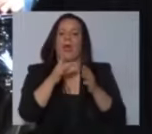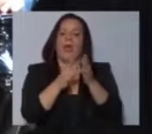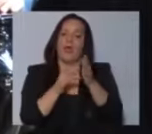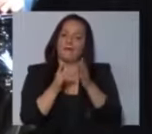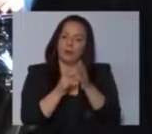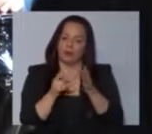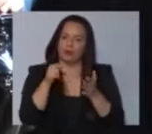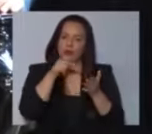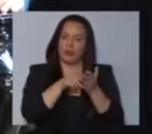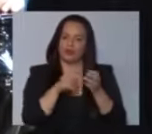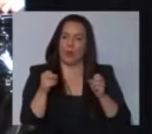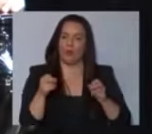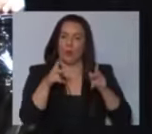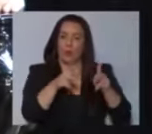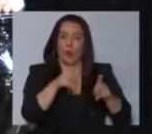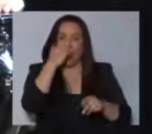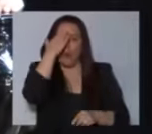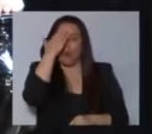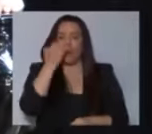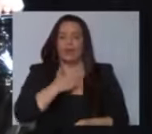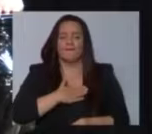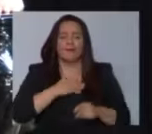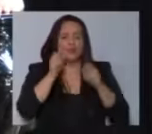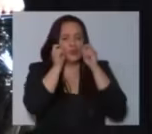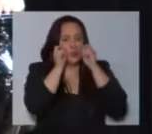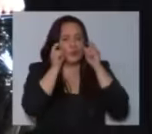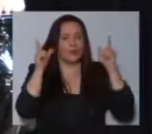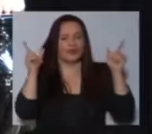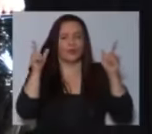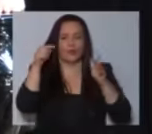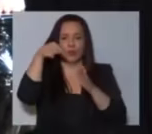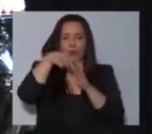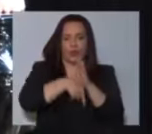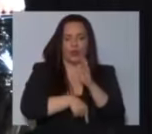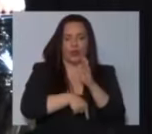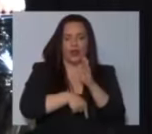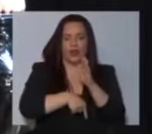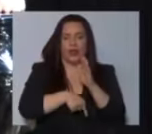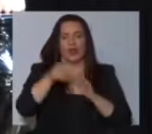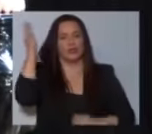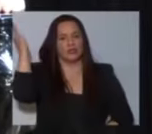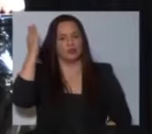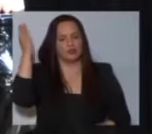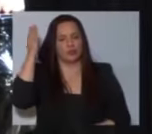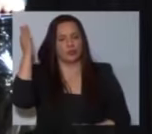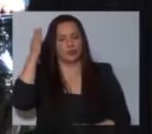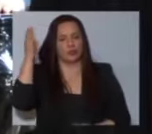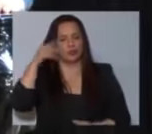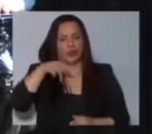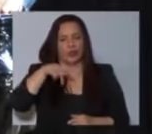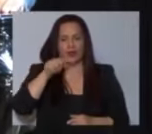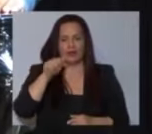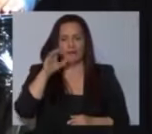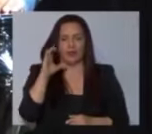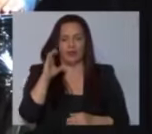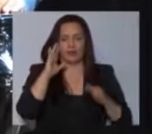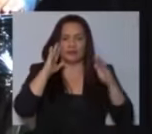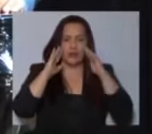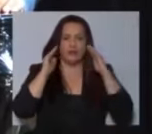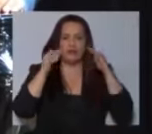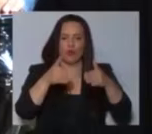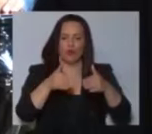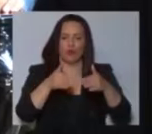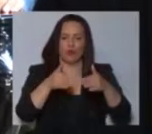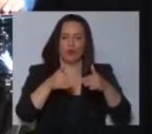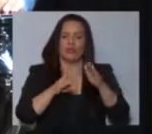Aprovecho esta oportunidad porque me sorprende profundamente el discurso del Partido Acción Ciudadana, que se enfocó